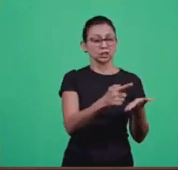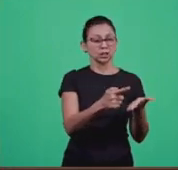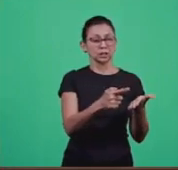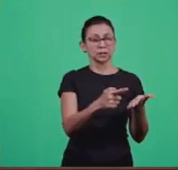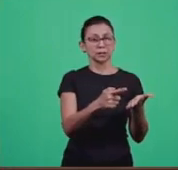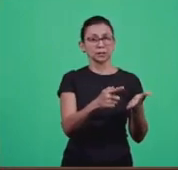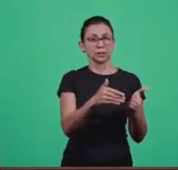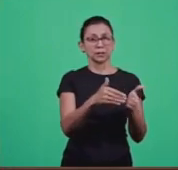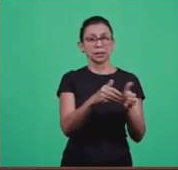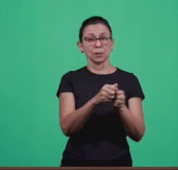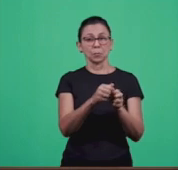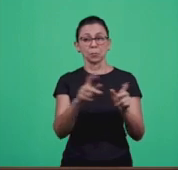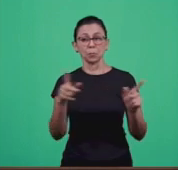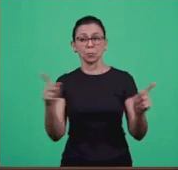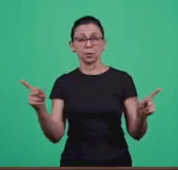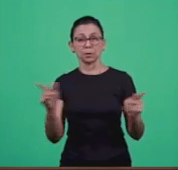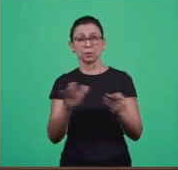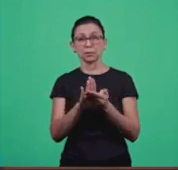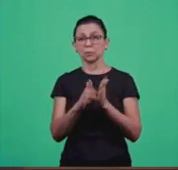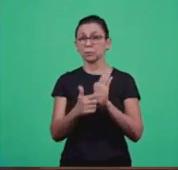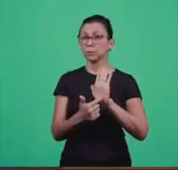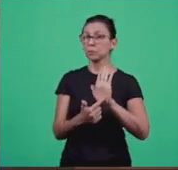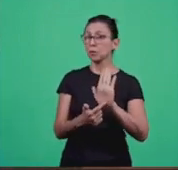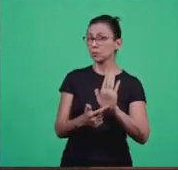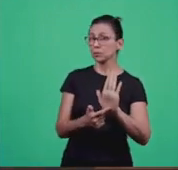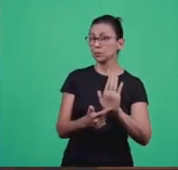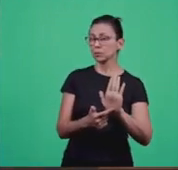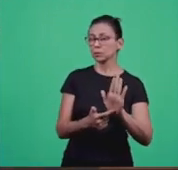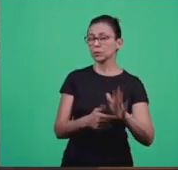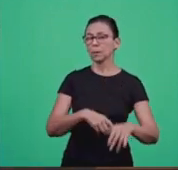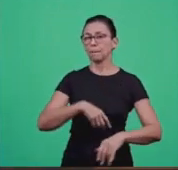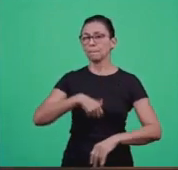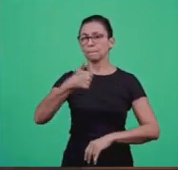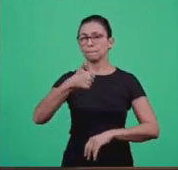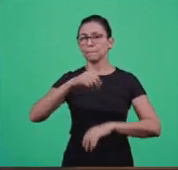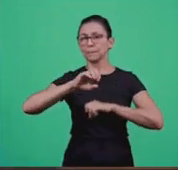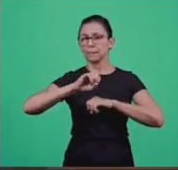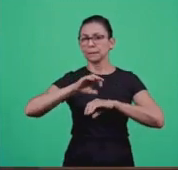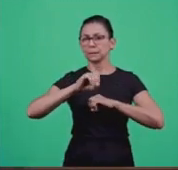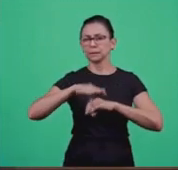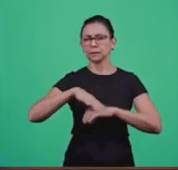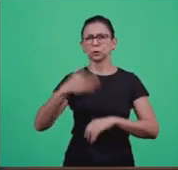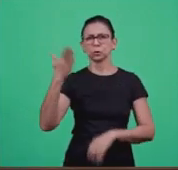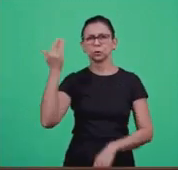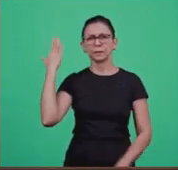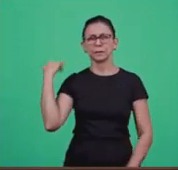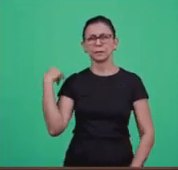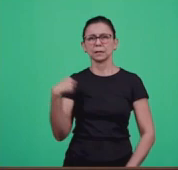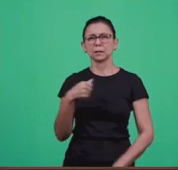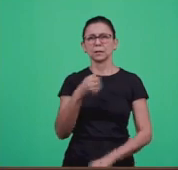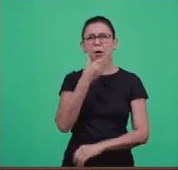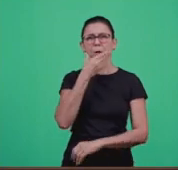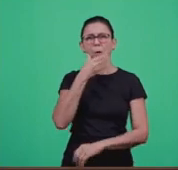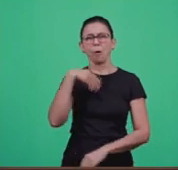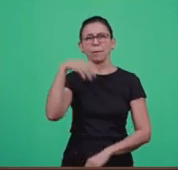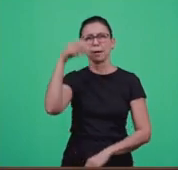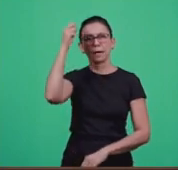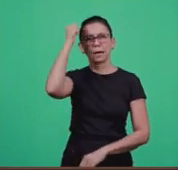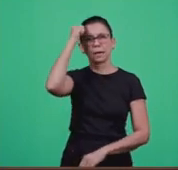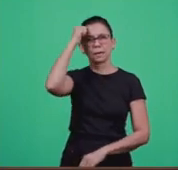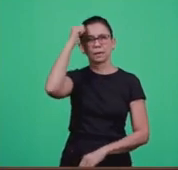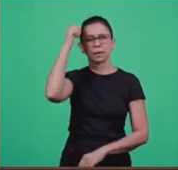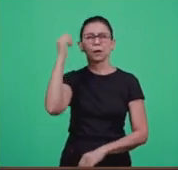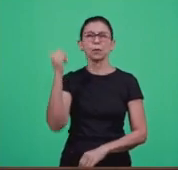está presente en toda la palabra, desde el Génesis hasta el Apocalipsis. La primera